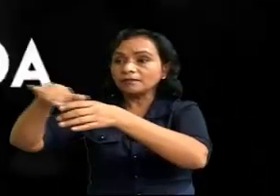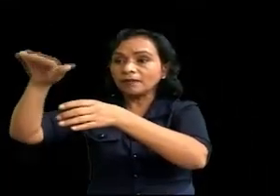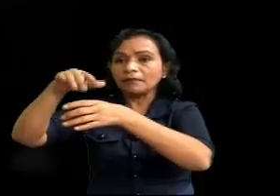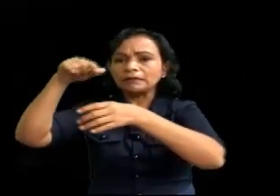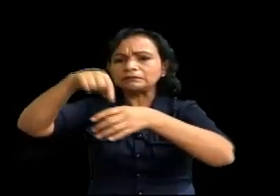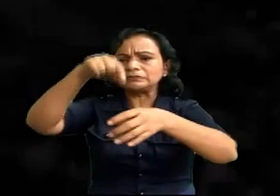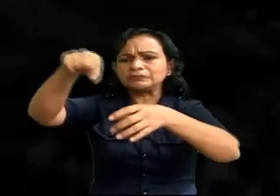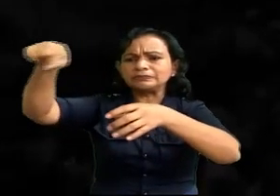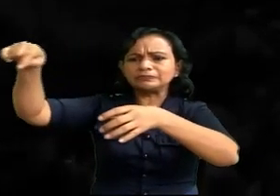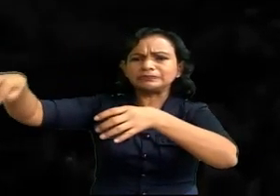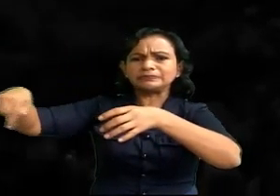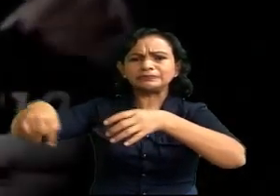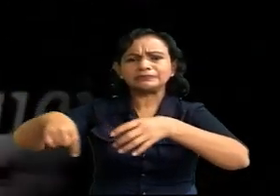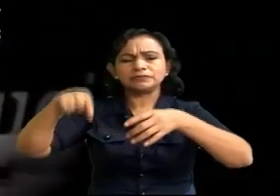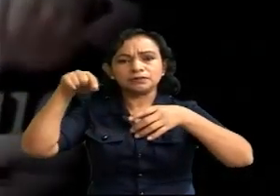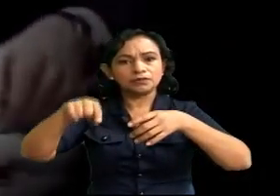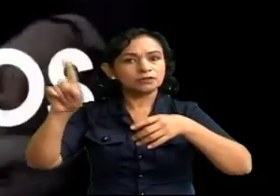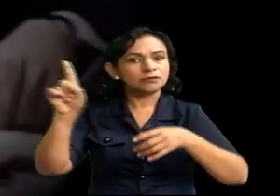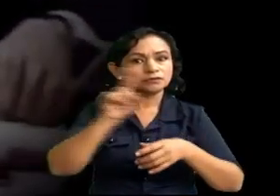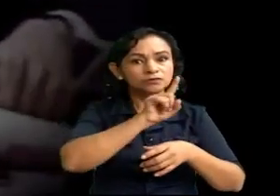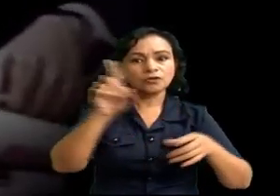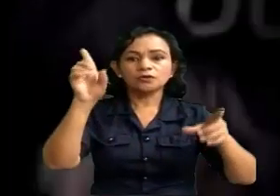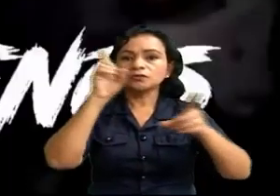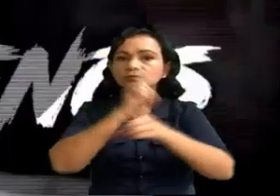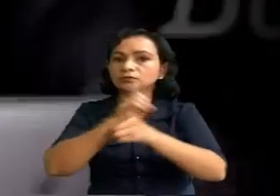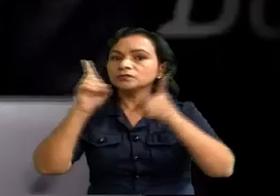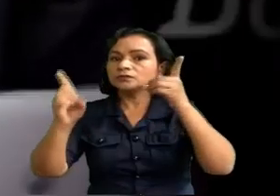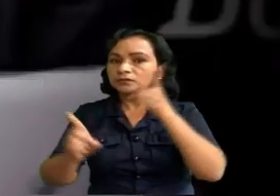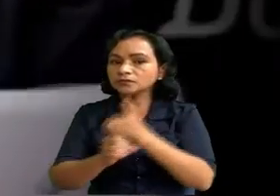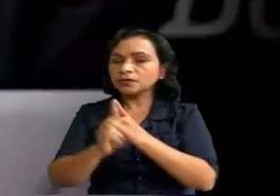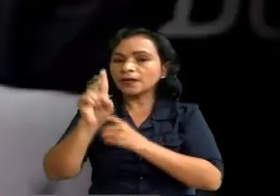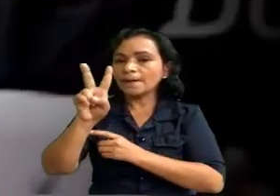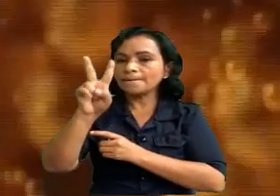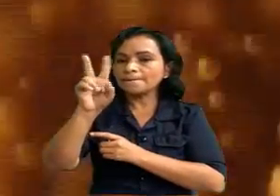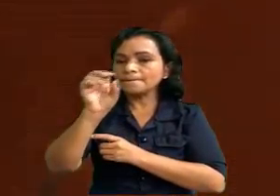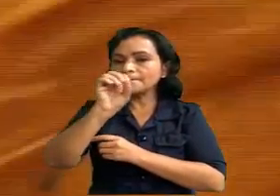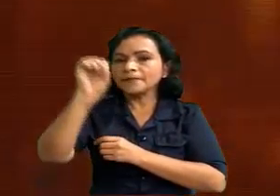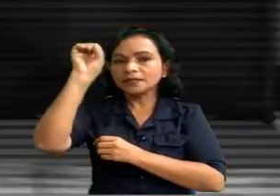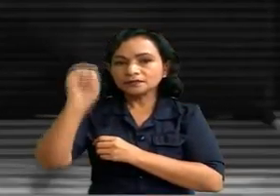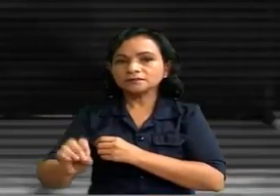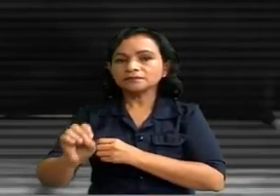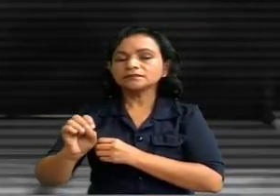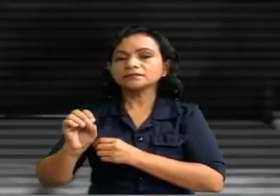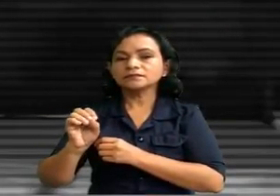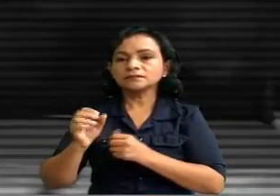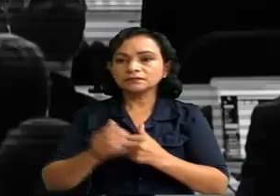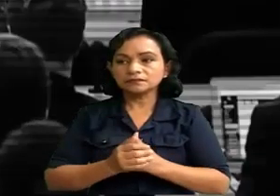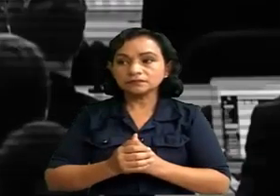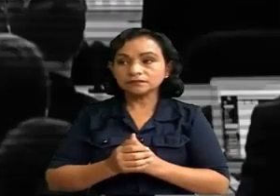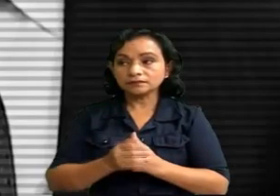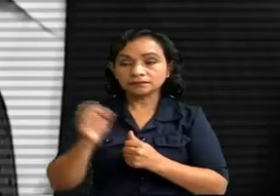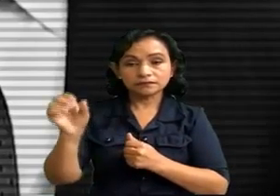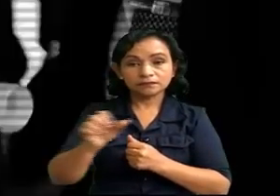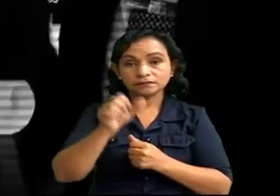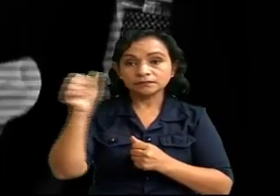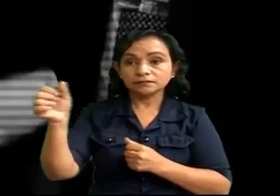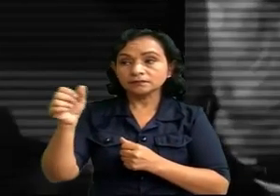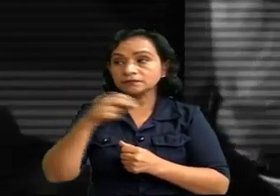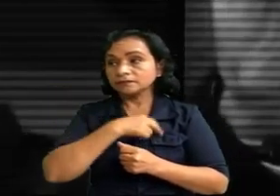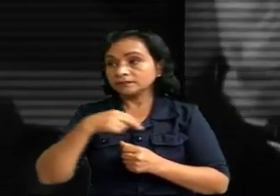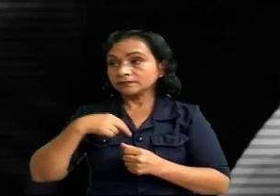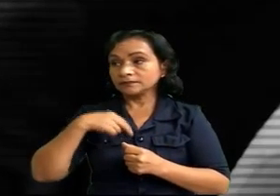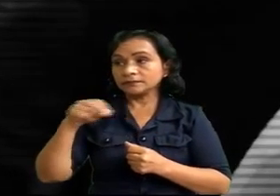manera indiscriminada. Ahora no, ahora están obligados a llegar por lo menos al 20%. Por otra parte,